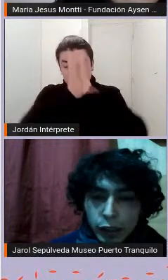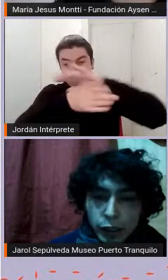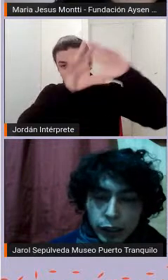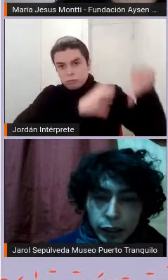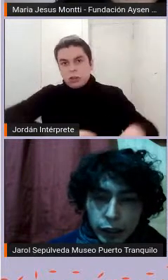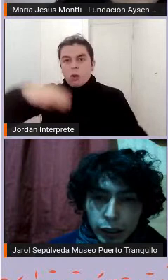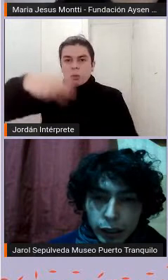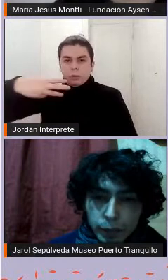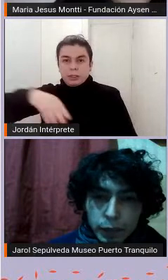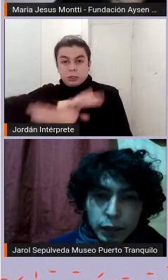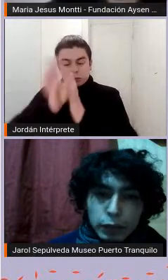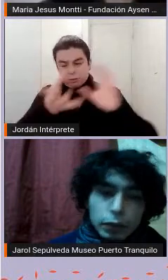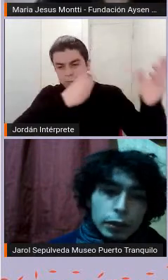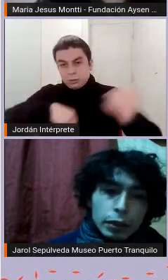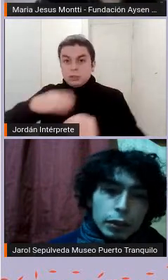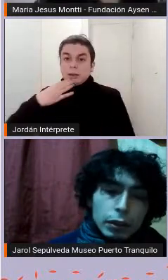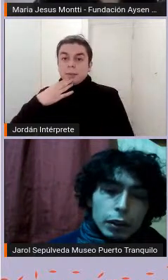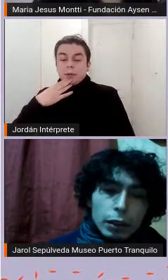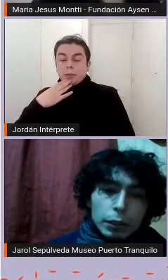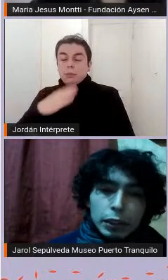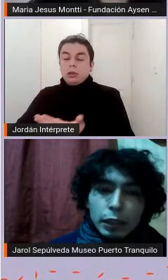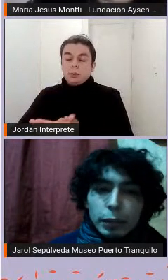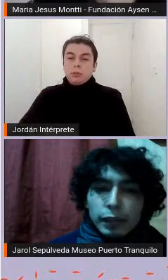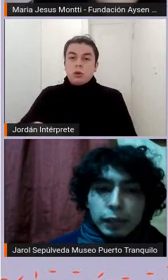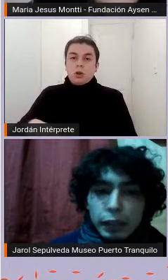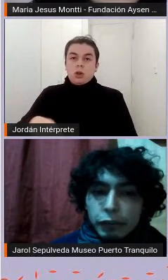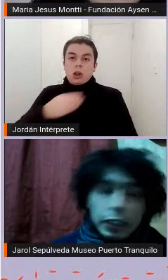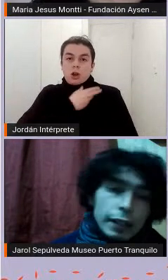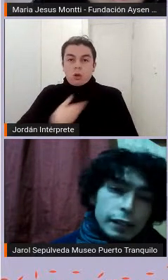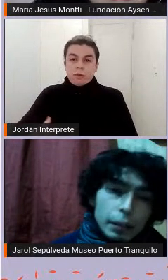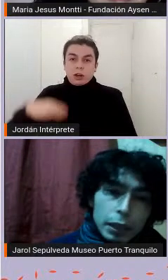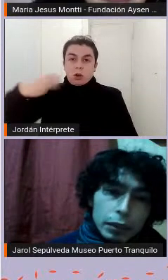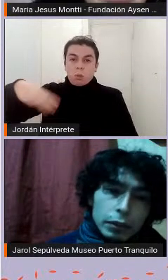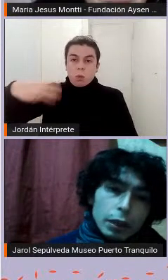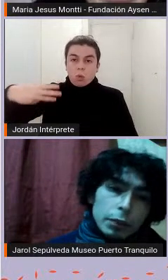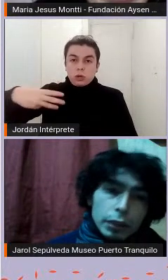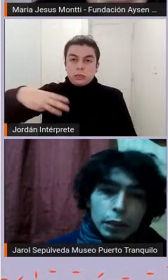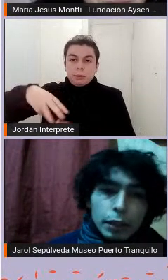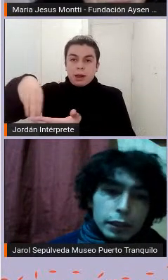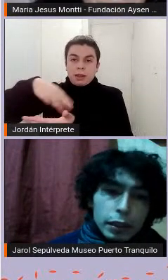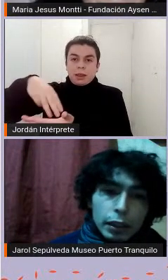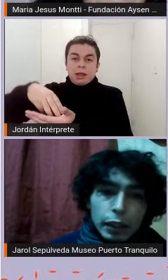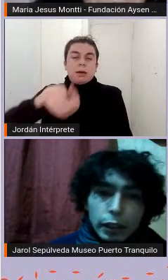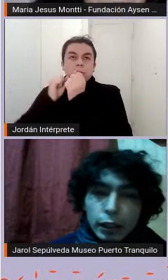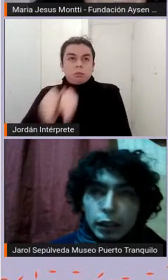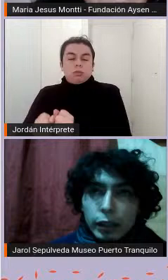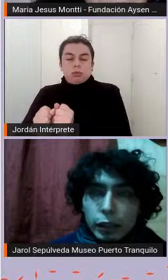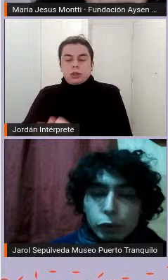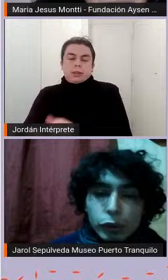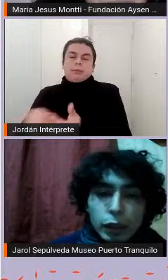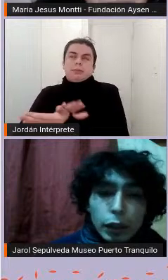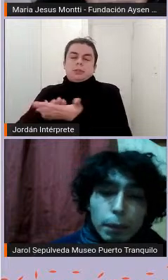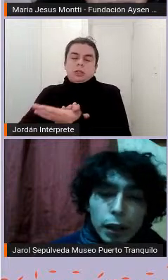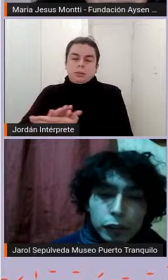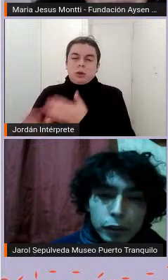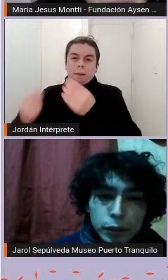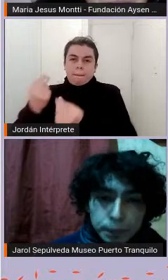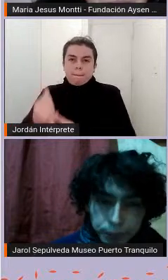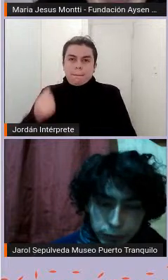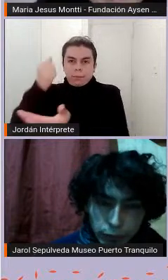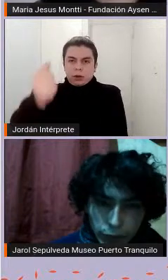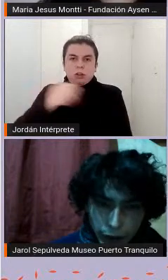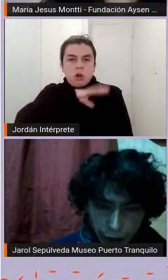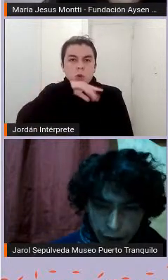social, tanto con los aportes que puede hacer en financiamiento, aportes que puede hacer en el uso de los